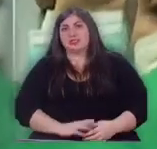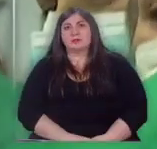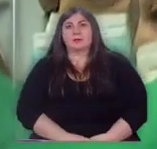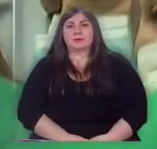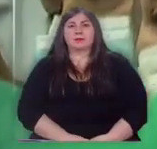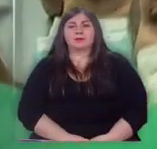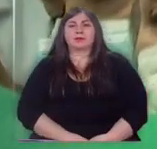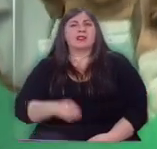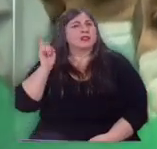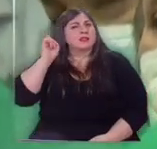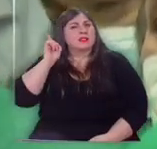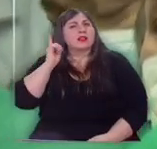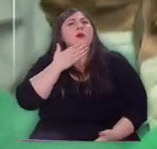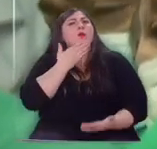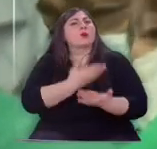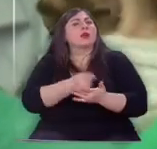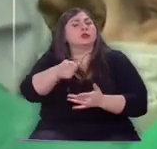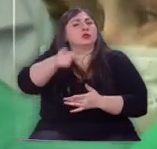salud.